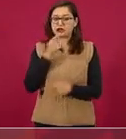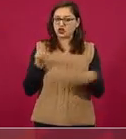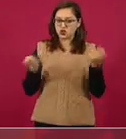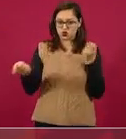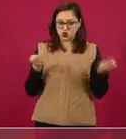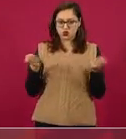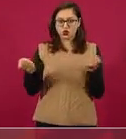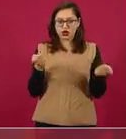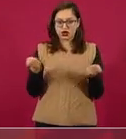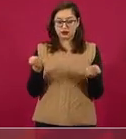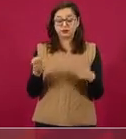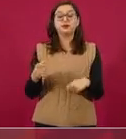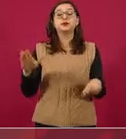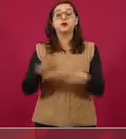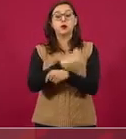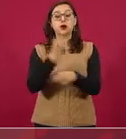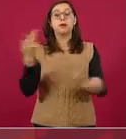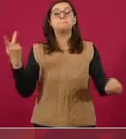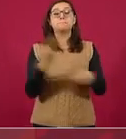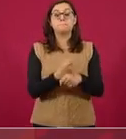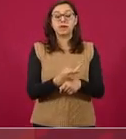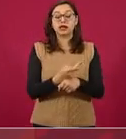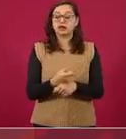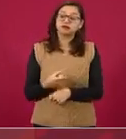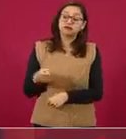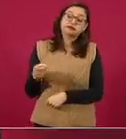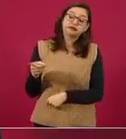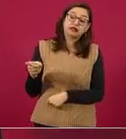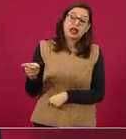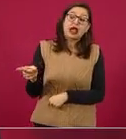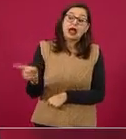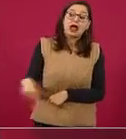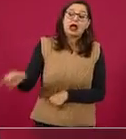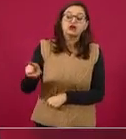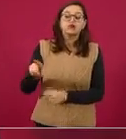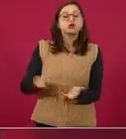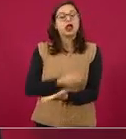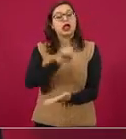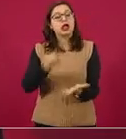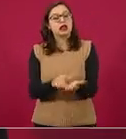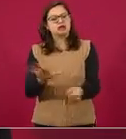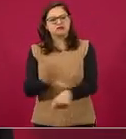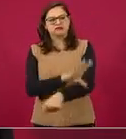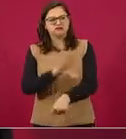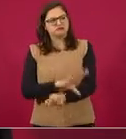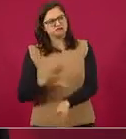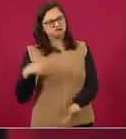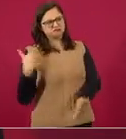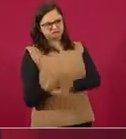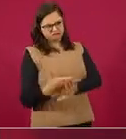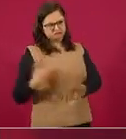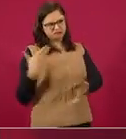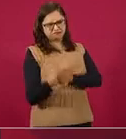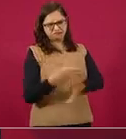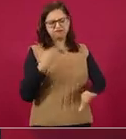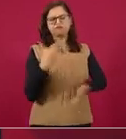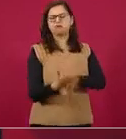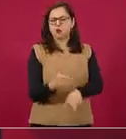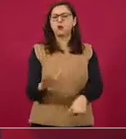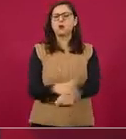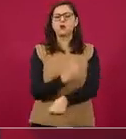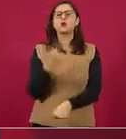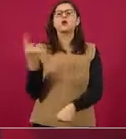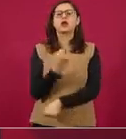porque los que se oponen a la reforma eléctrica lo que quieren es que dominen las